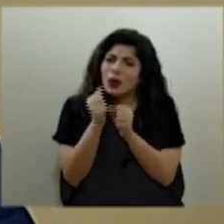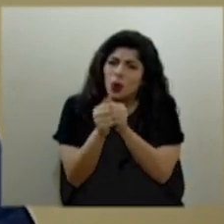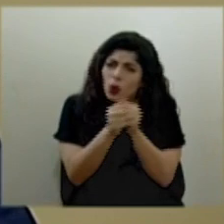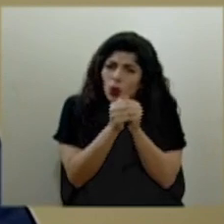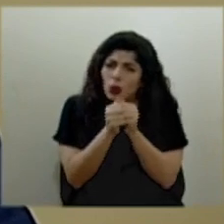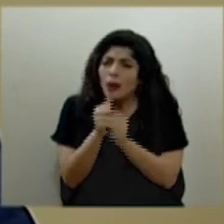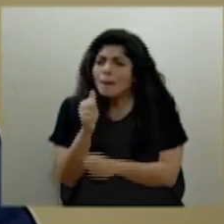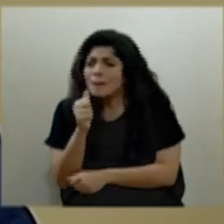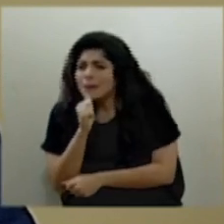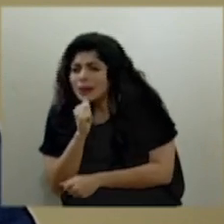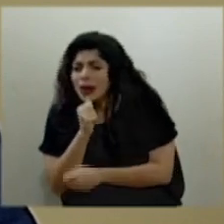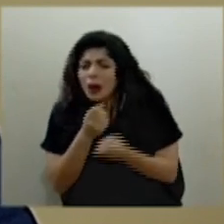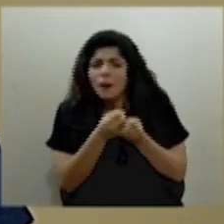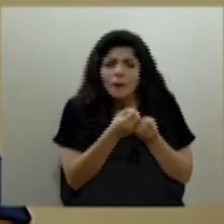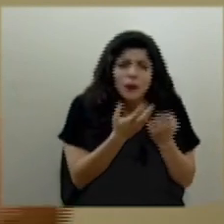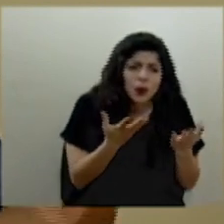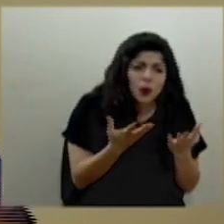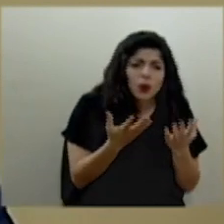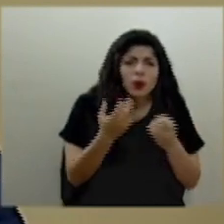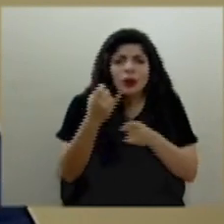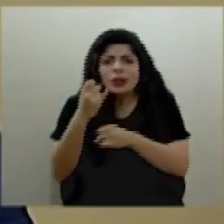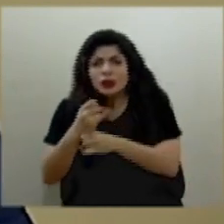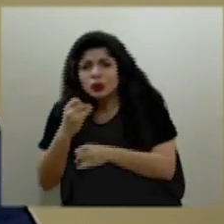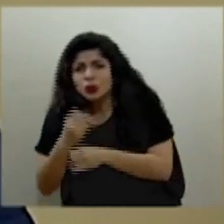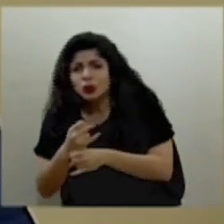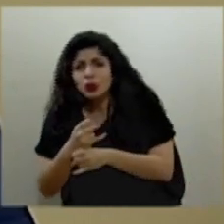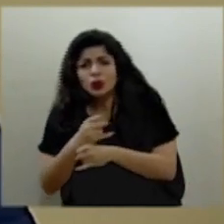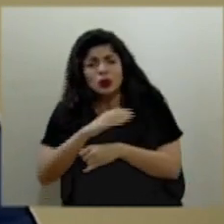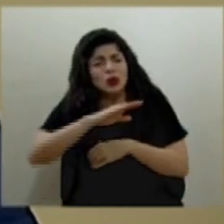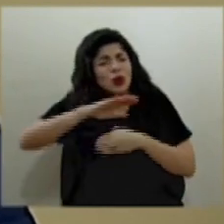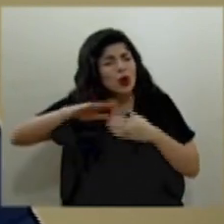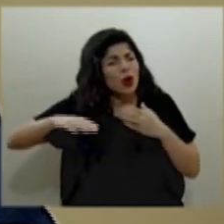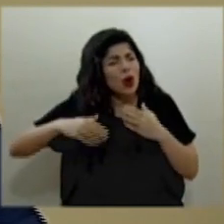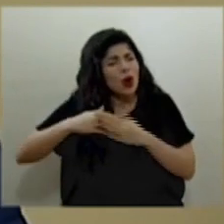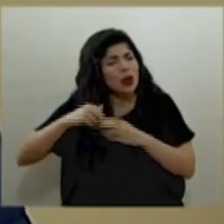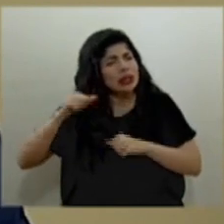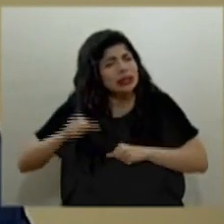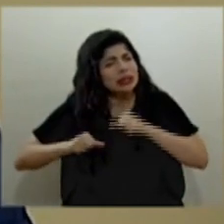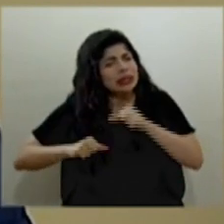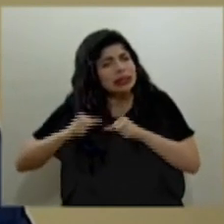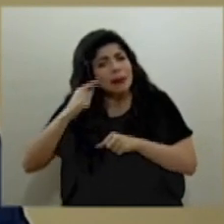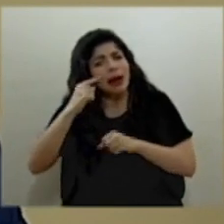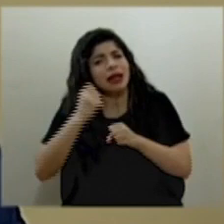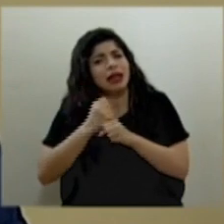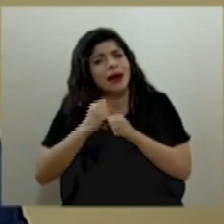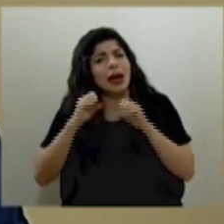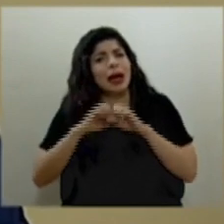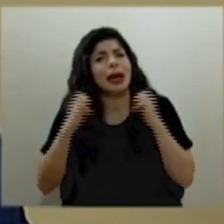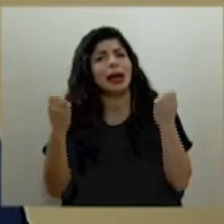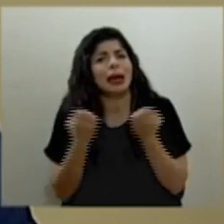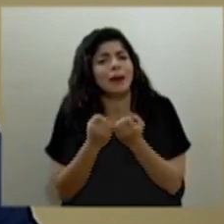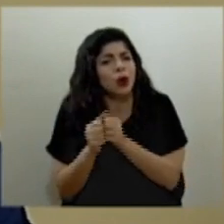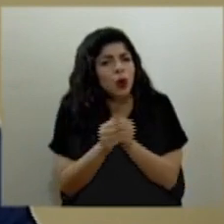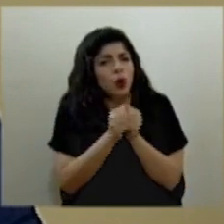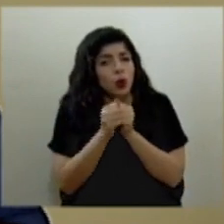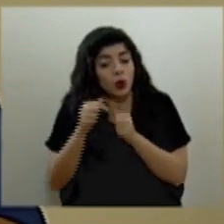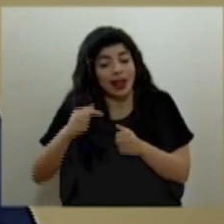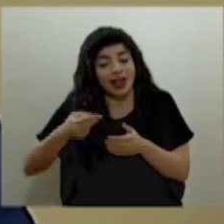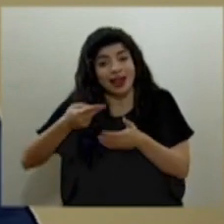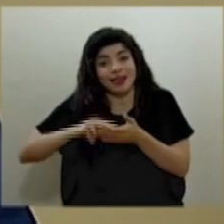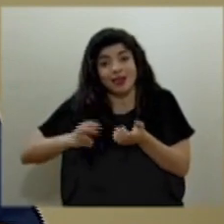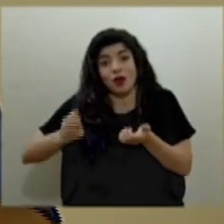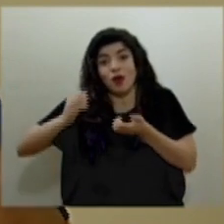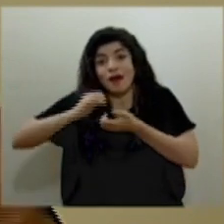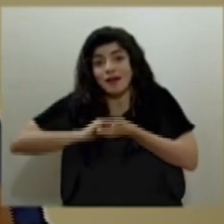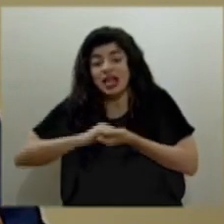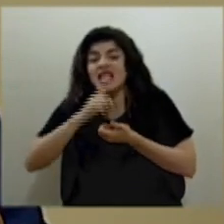sector privado, sector público, las instituciones, estamos haciendo todo lo posible por trabajar en equipo. Y este convenio está